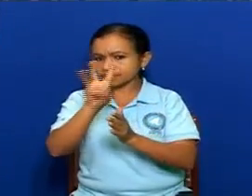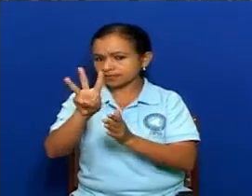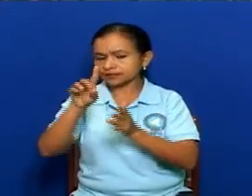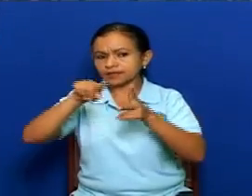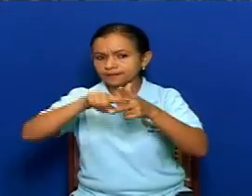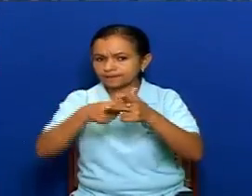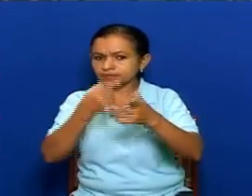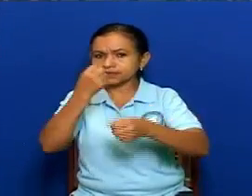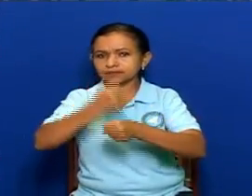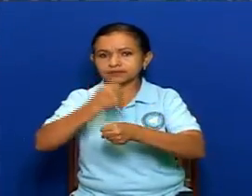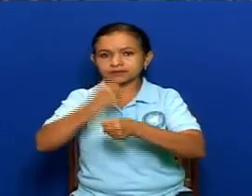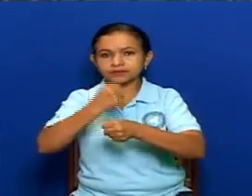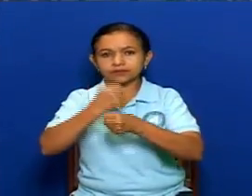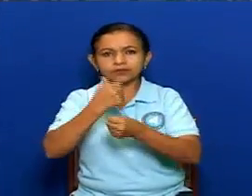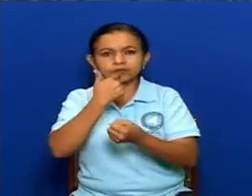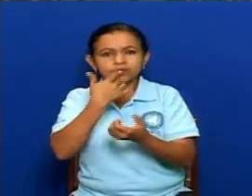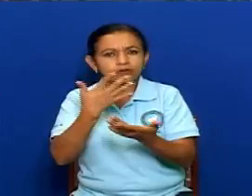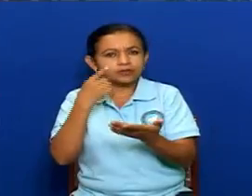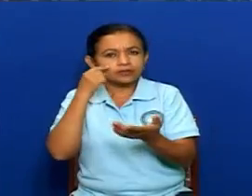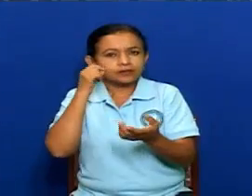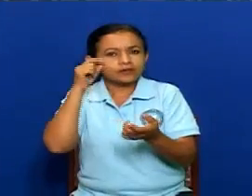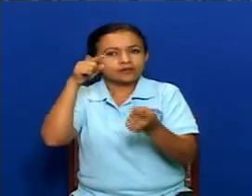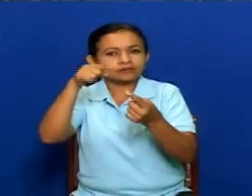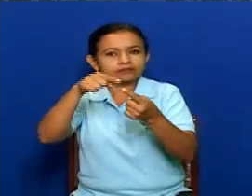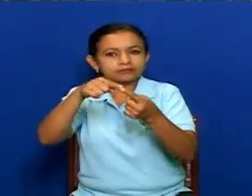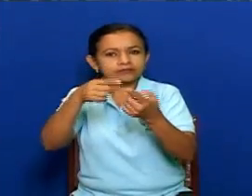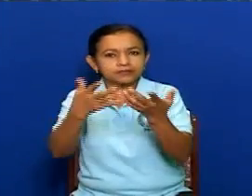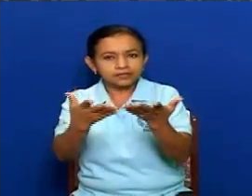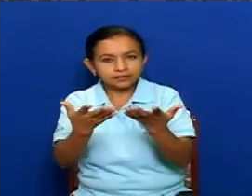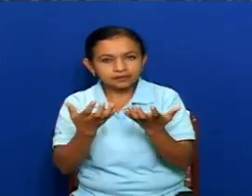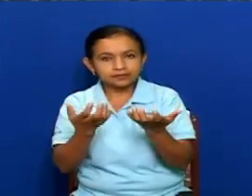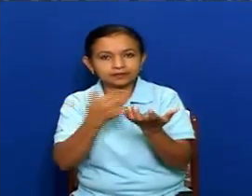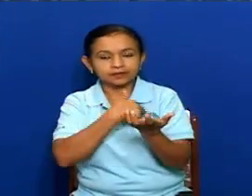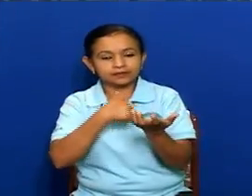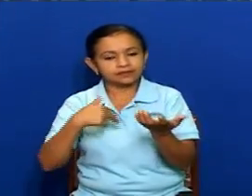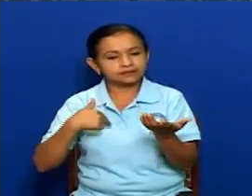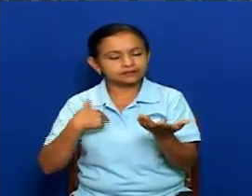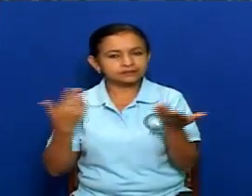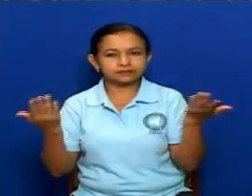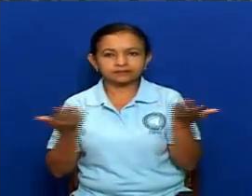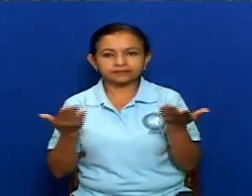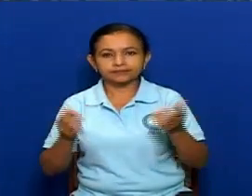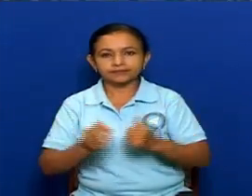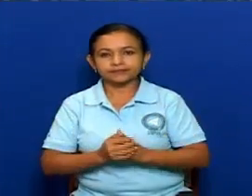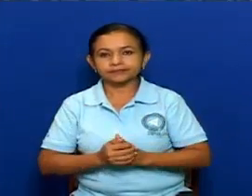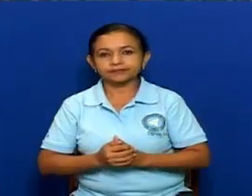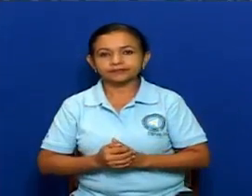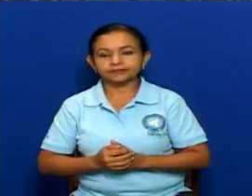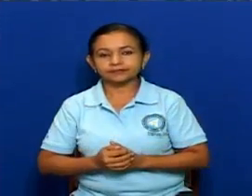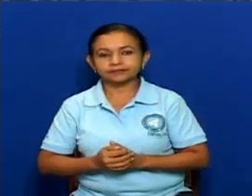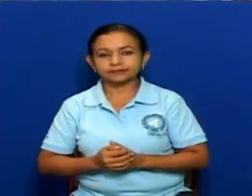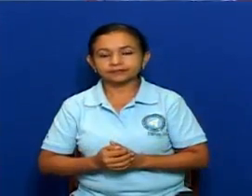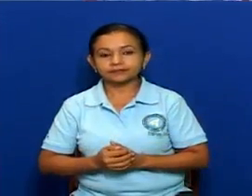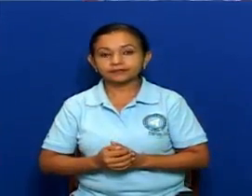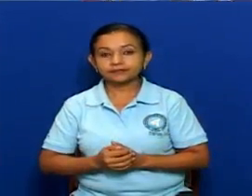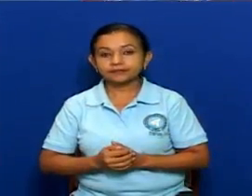programas. ¿Cuál fue el objetivo de la Asamblea en querer implementarlos? Uno de los objetivos que nos